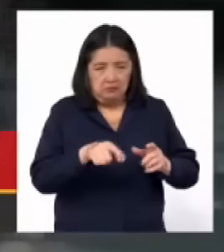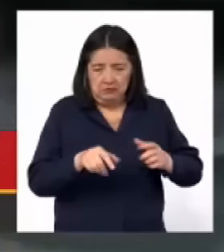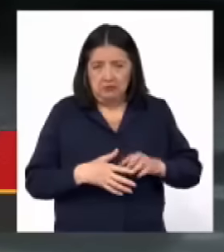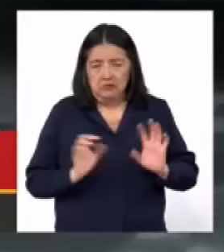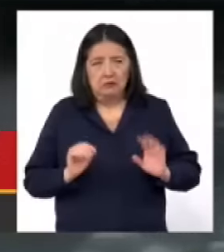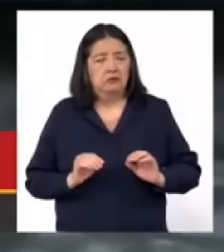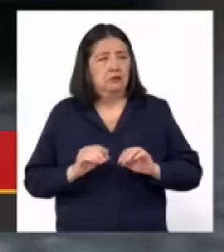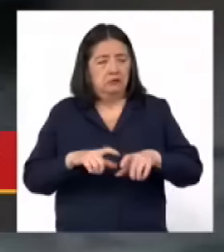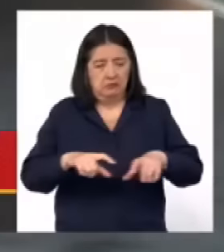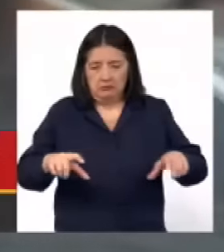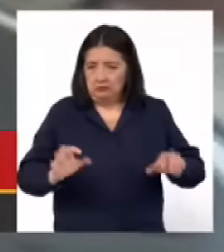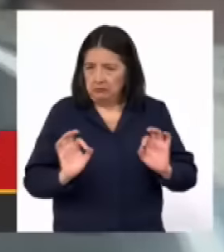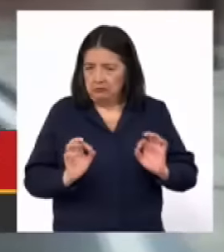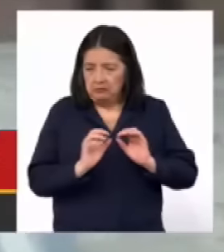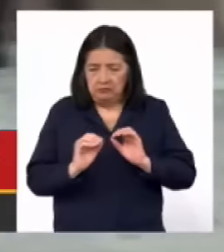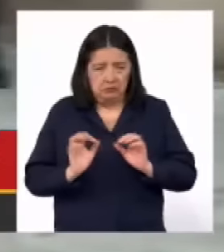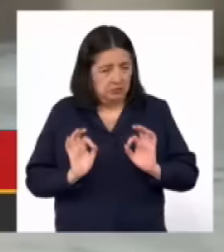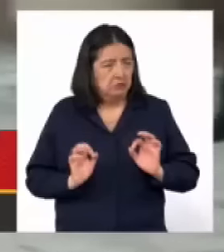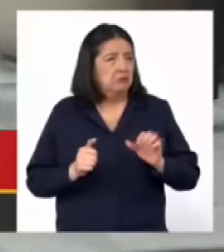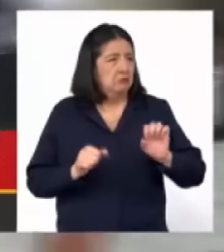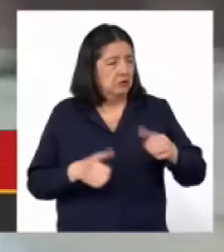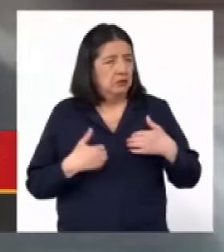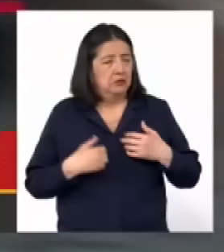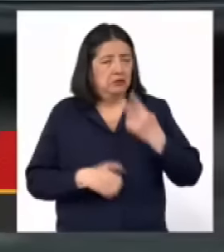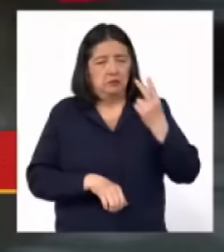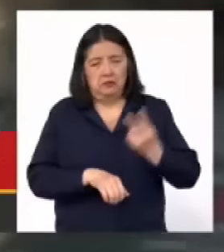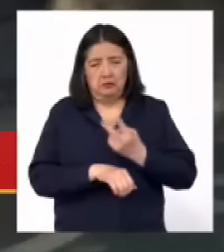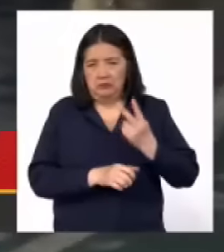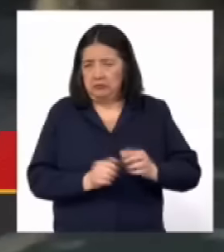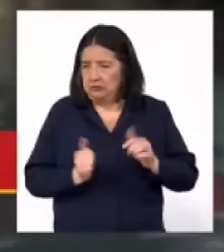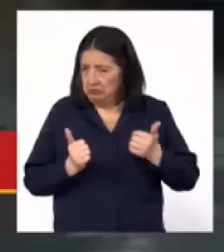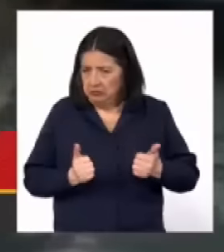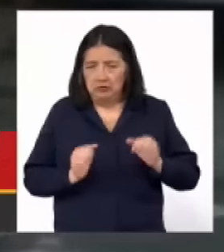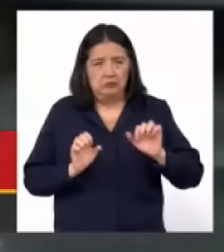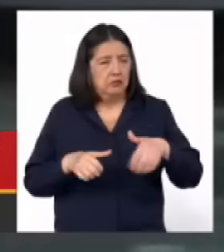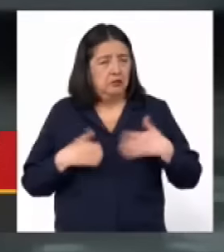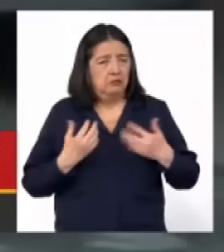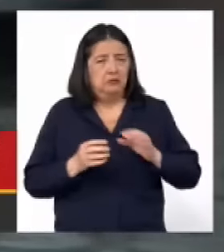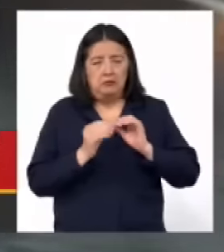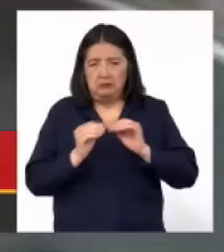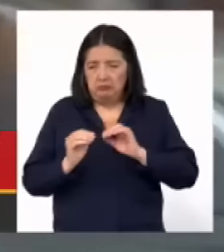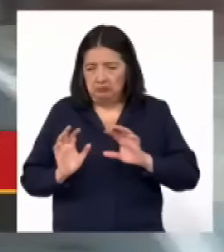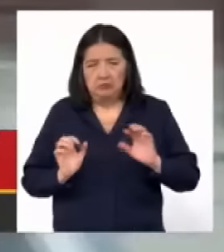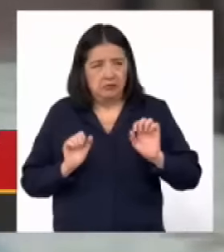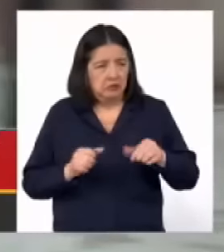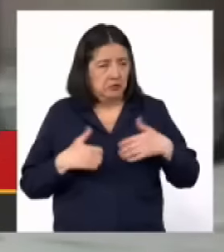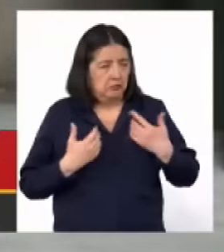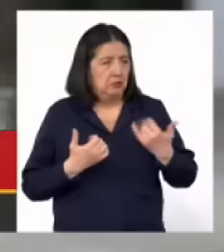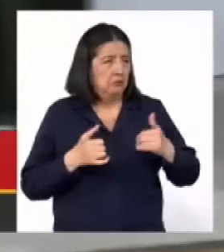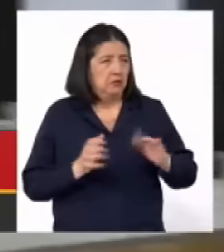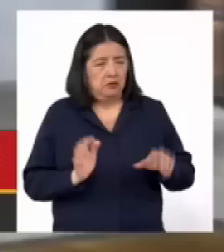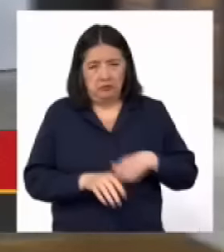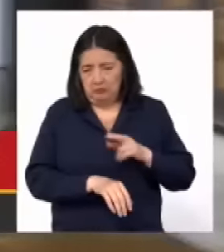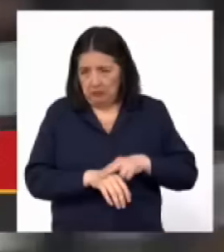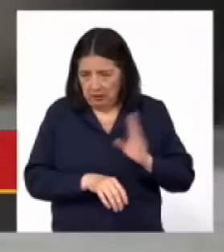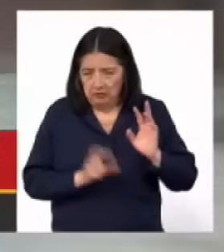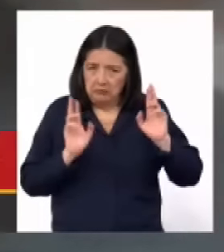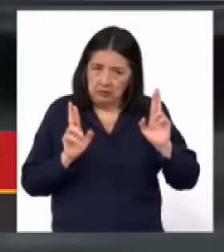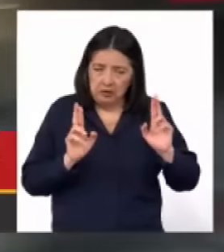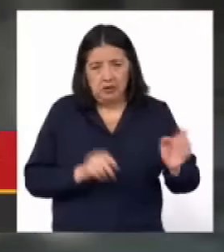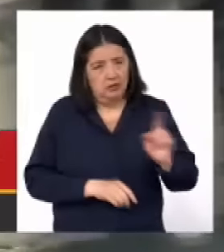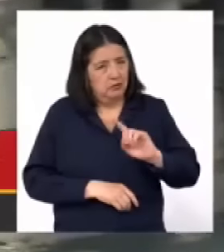poner la cancha en buenas condiciones, van a tener como 2 horas tranquilamente para poder recuperarla y creo que se va a poder jugar sin problemas. Esperemos